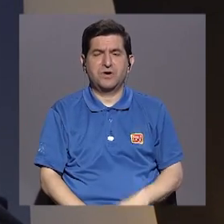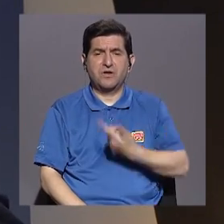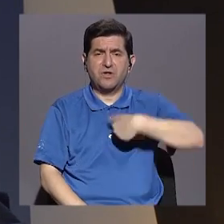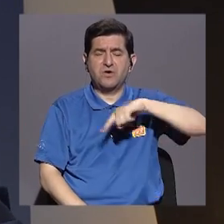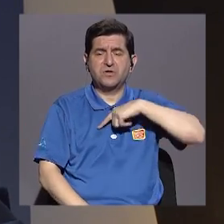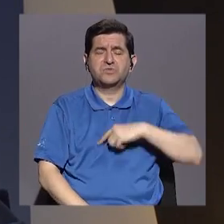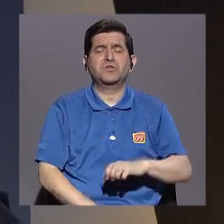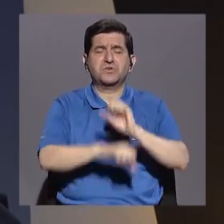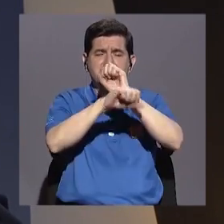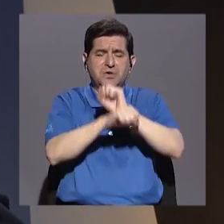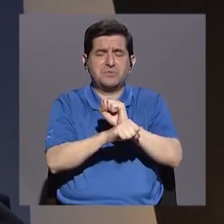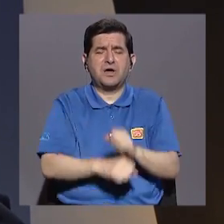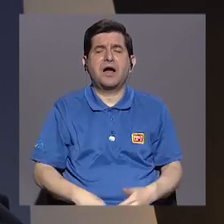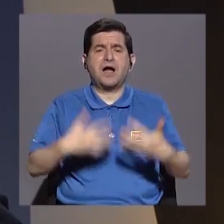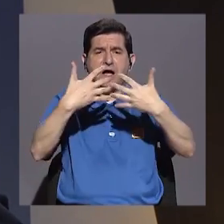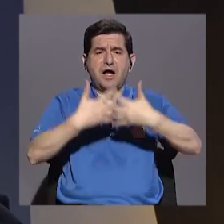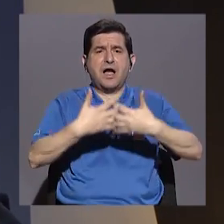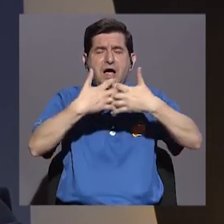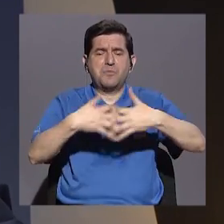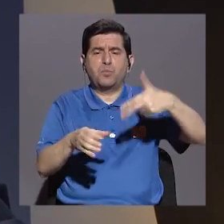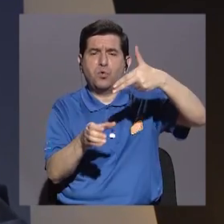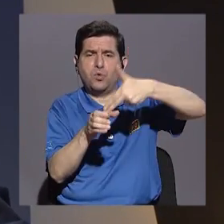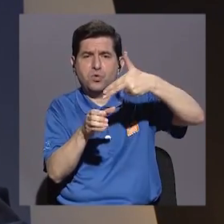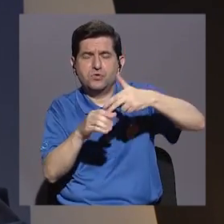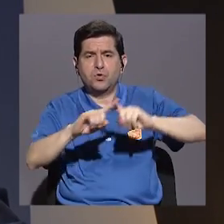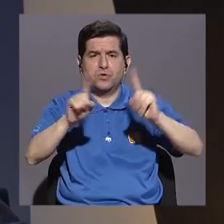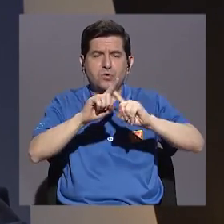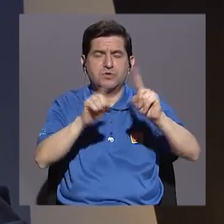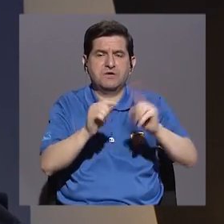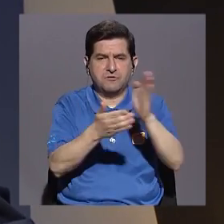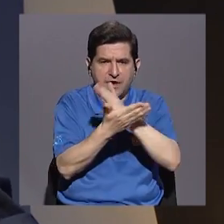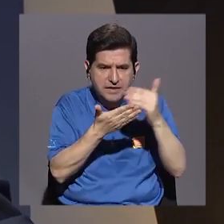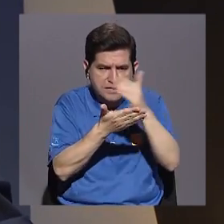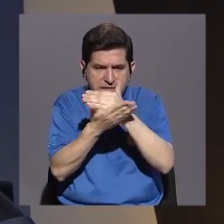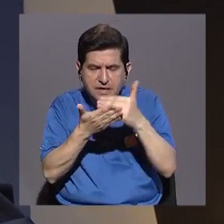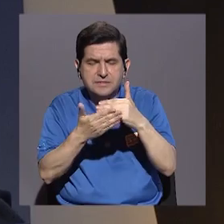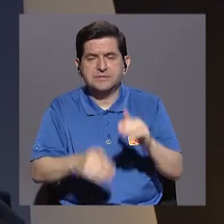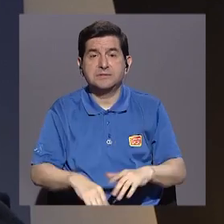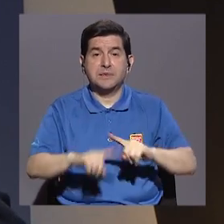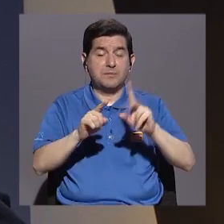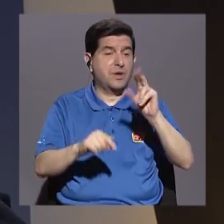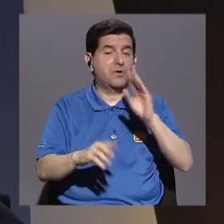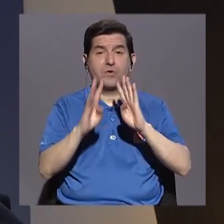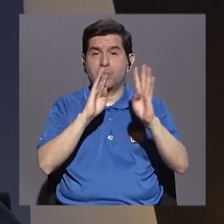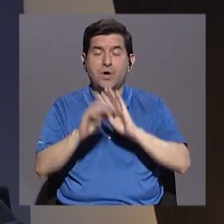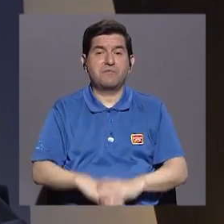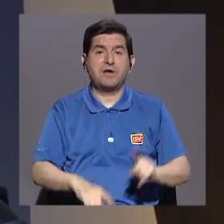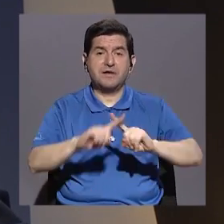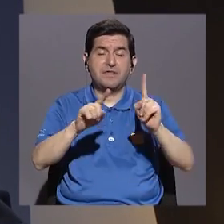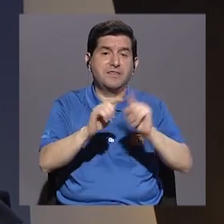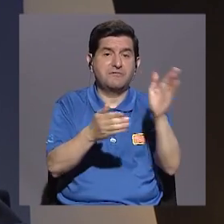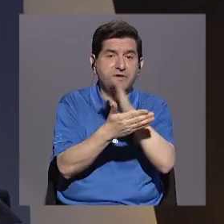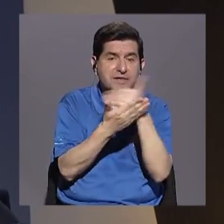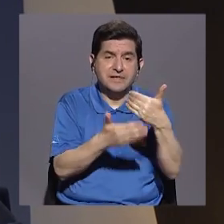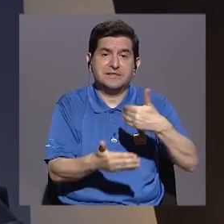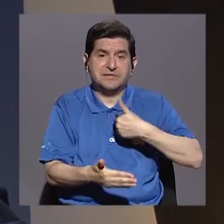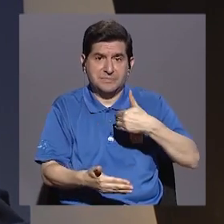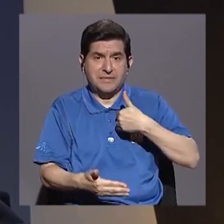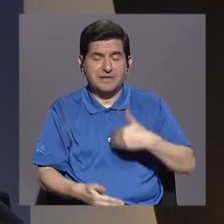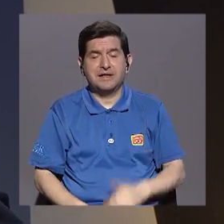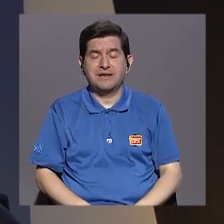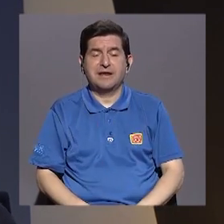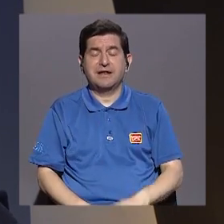combustión a los pistones a los anillos al cigüeñal pero no hablar de estatal o del rotor o